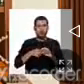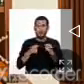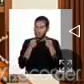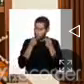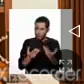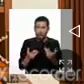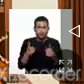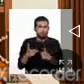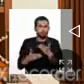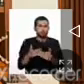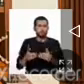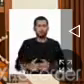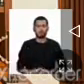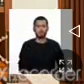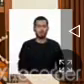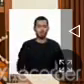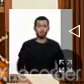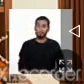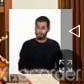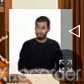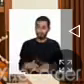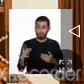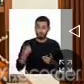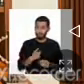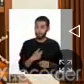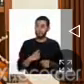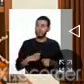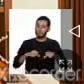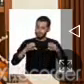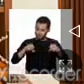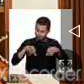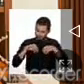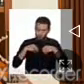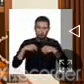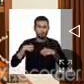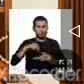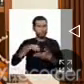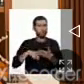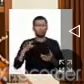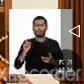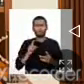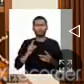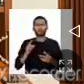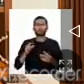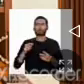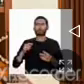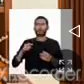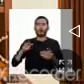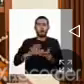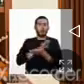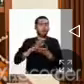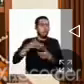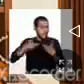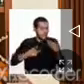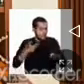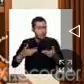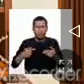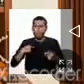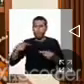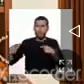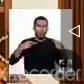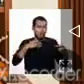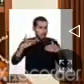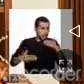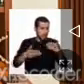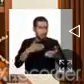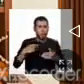eficaz. Y lo hicimos para que no se creara ninguna burocracia ni crear ningún tipo